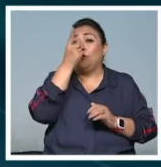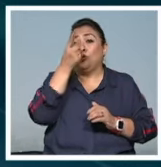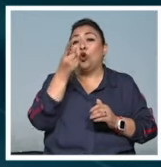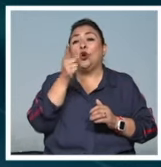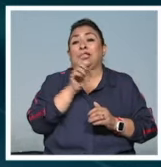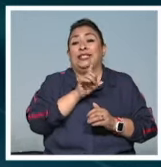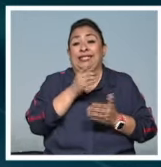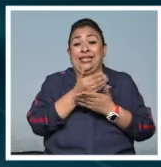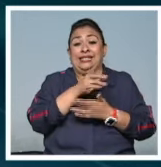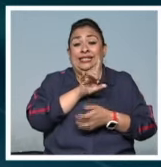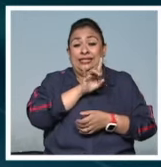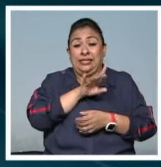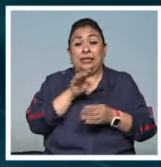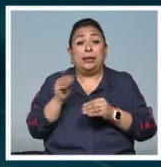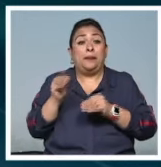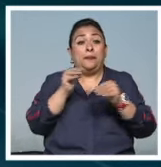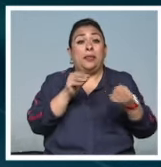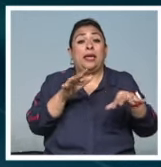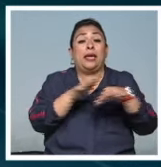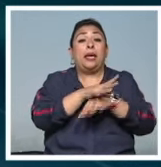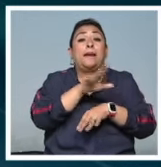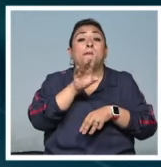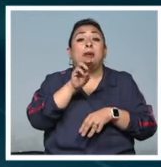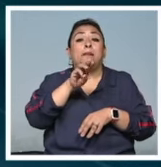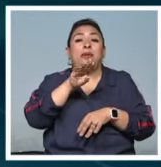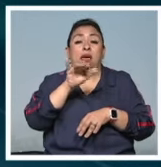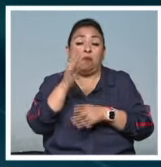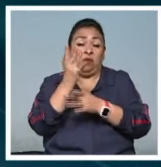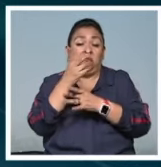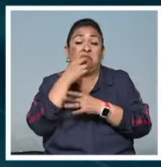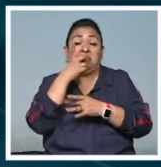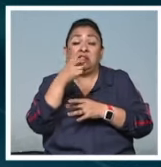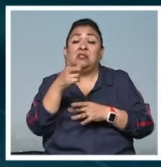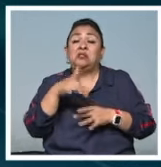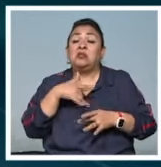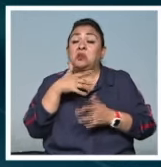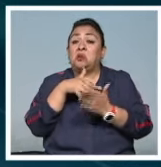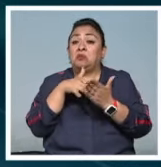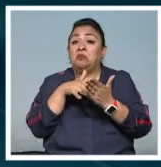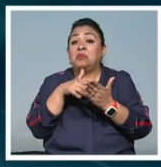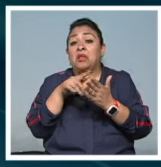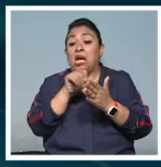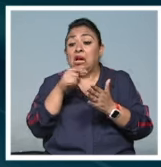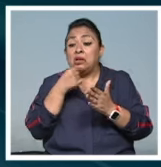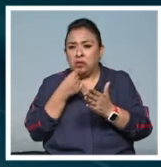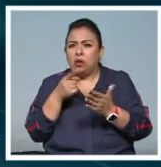Miami actualmente dice estar convencido de que la literatura infantil se puede encargar de temas